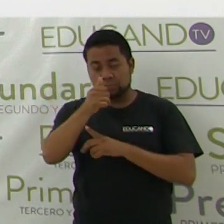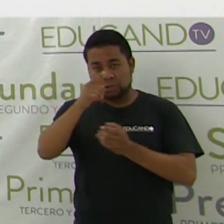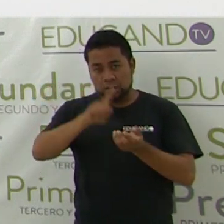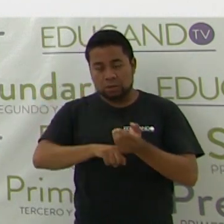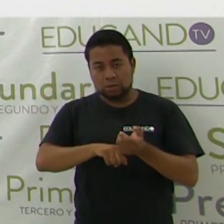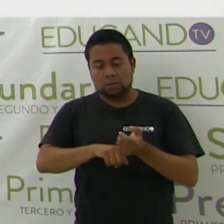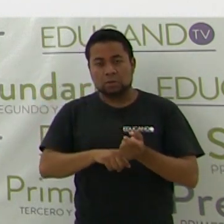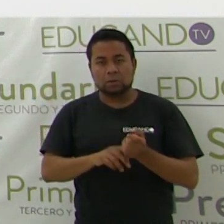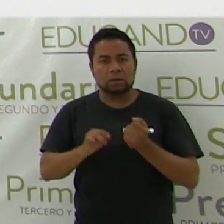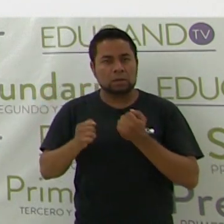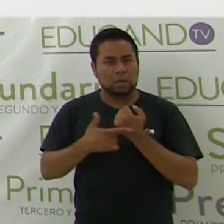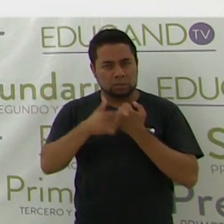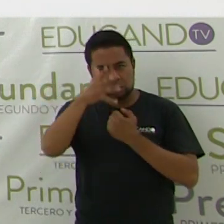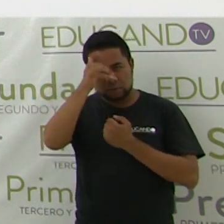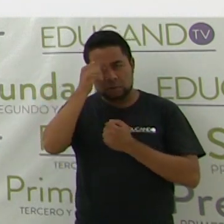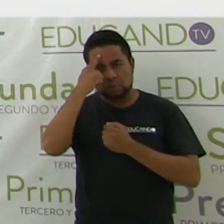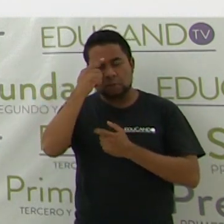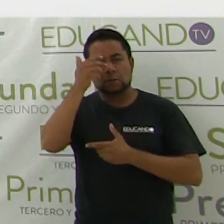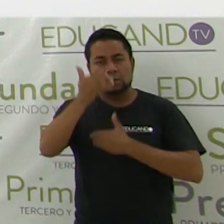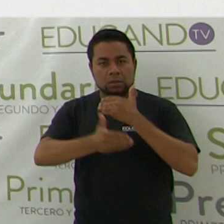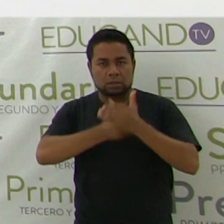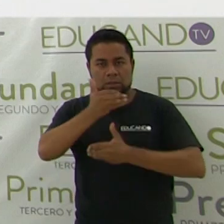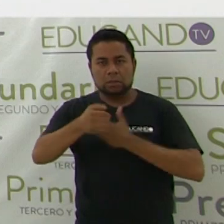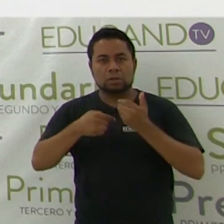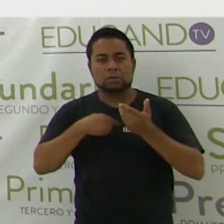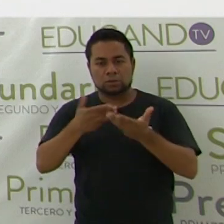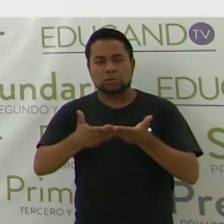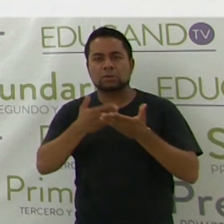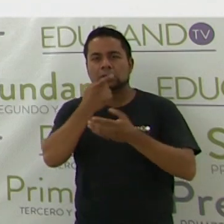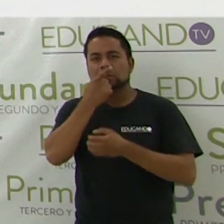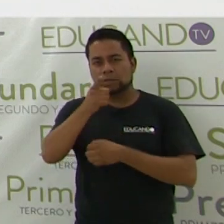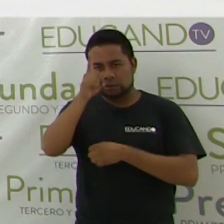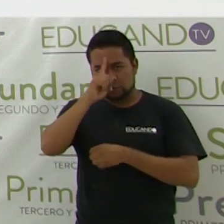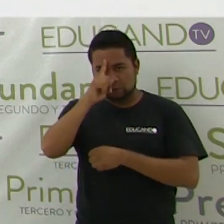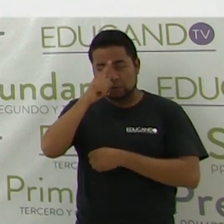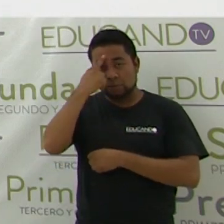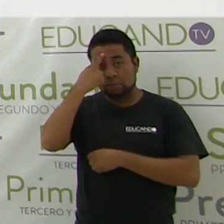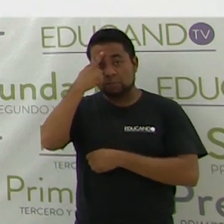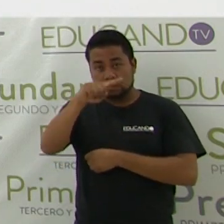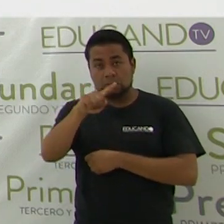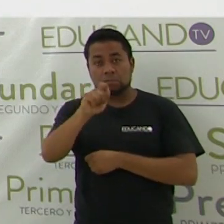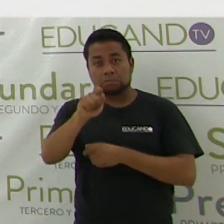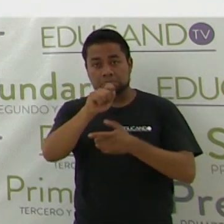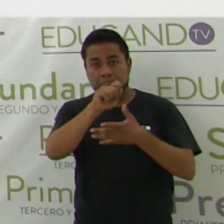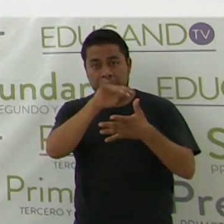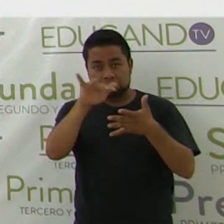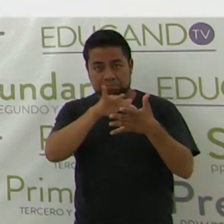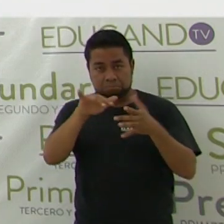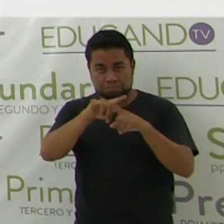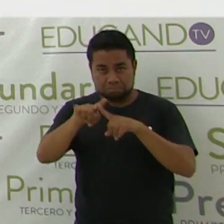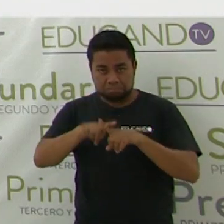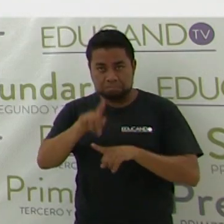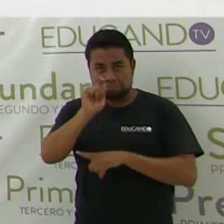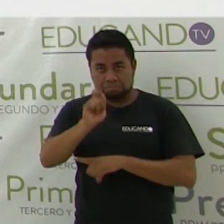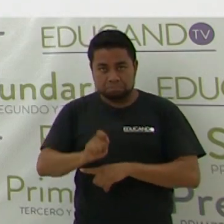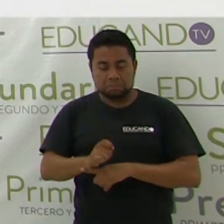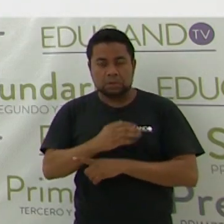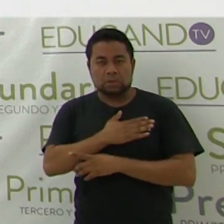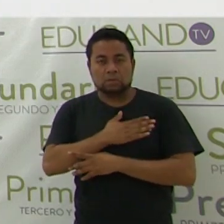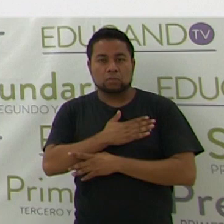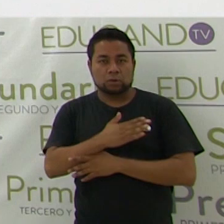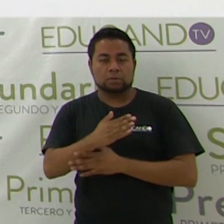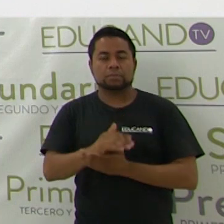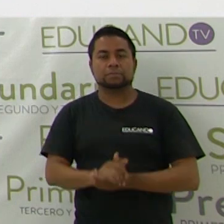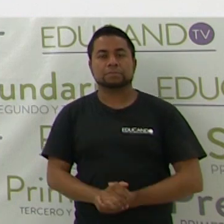¿Recuerdan algunos pasos que yo les di, algunos consejos para producir un texto? Bueno, pues hoy vamos